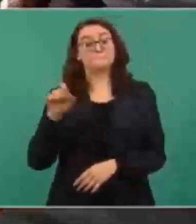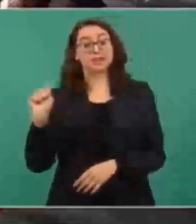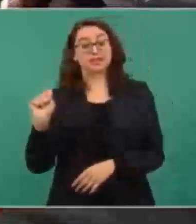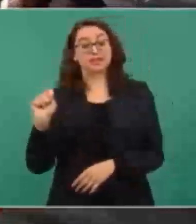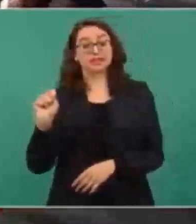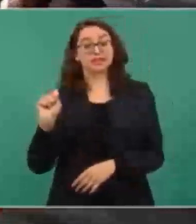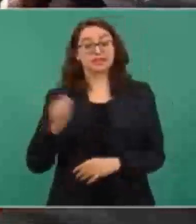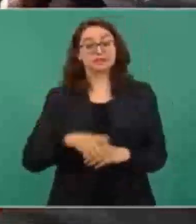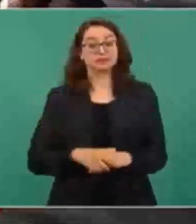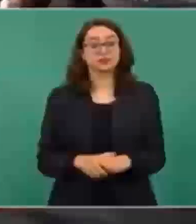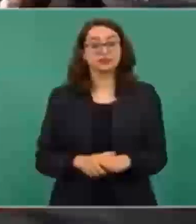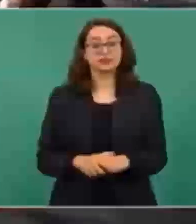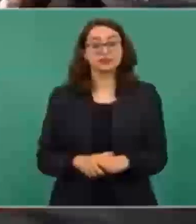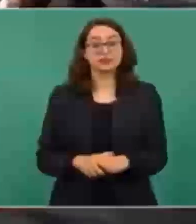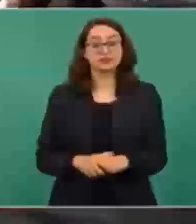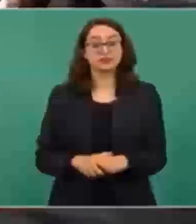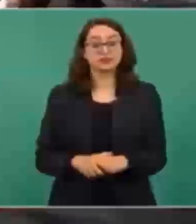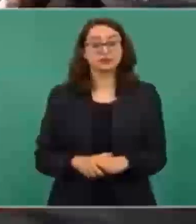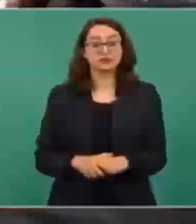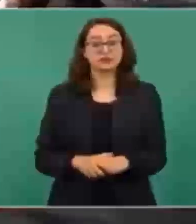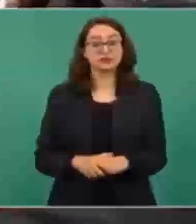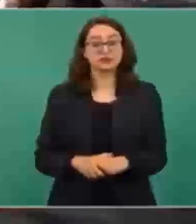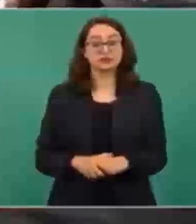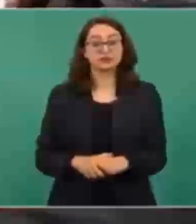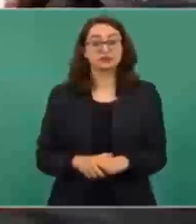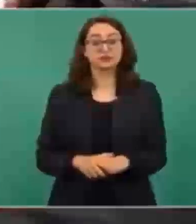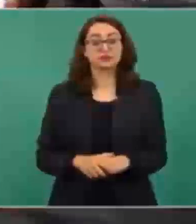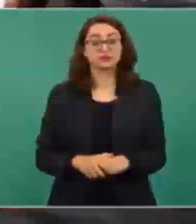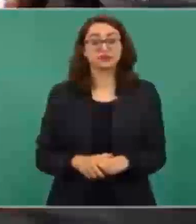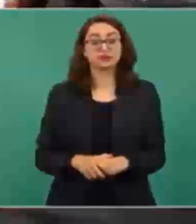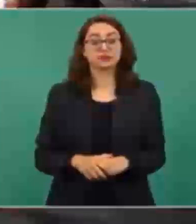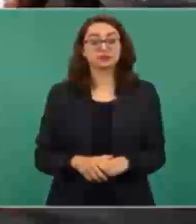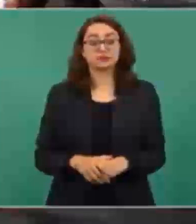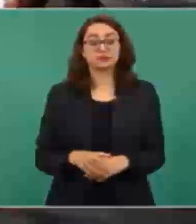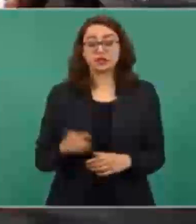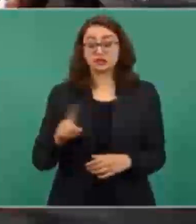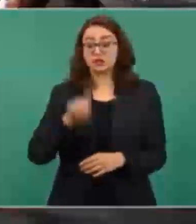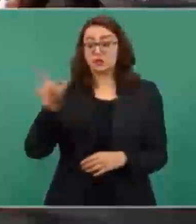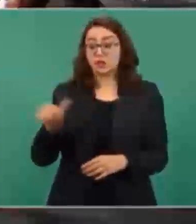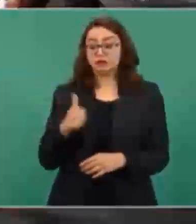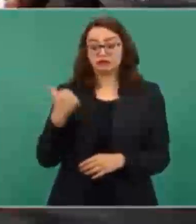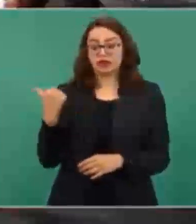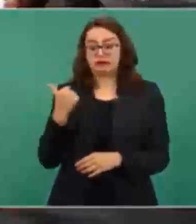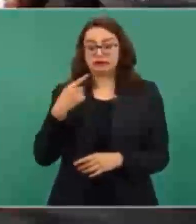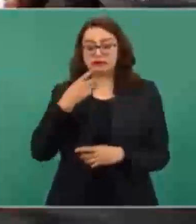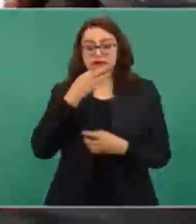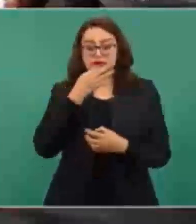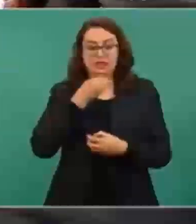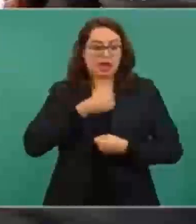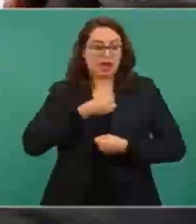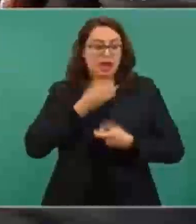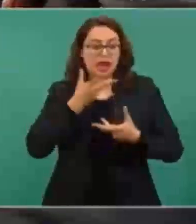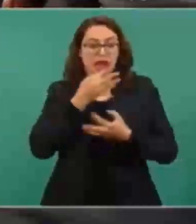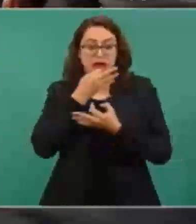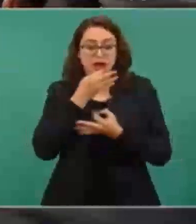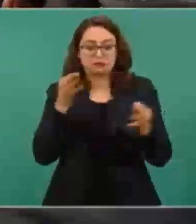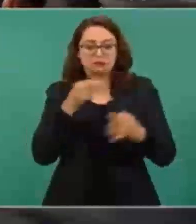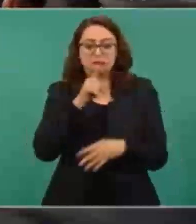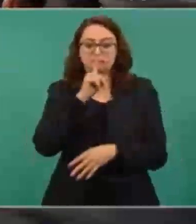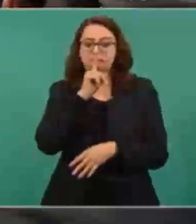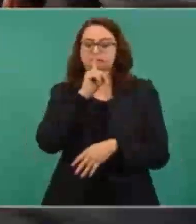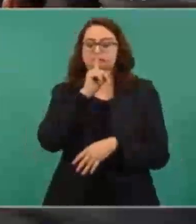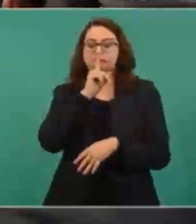No salió al aire y ojalá Mit pueda decir si es cierto o no,